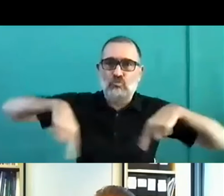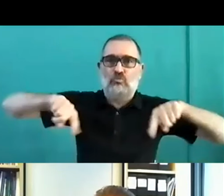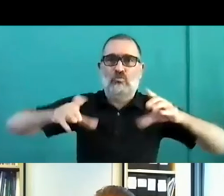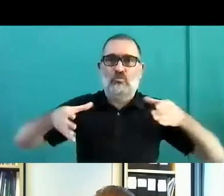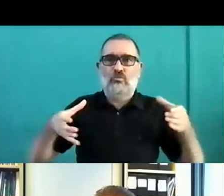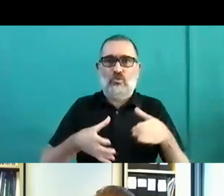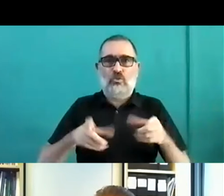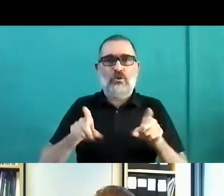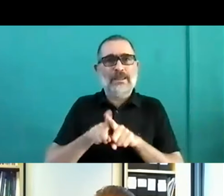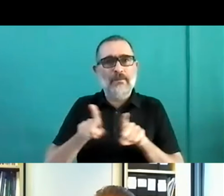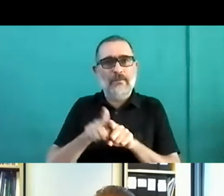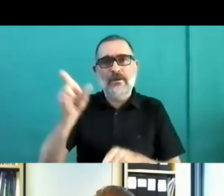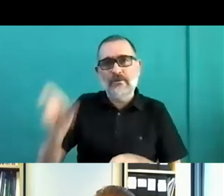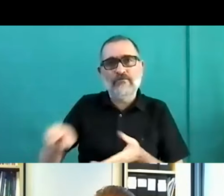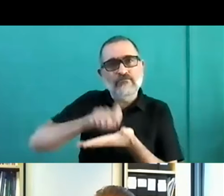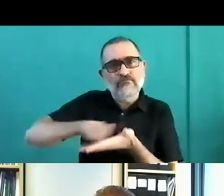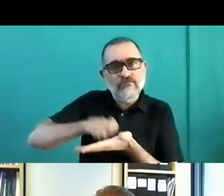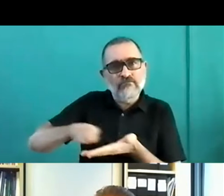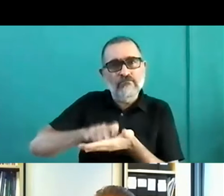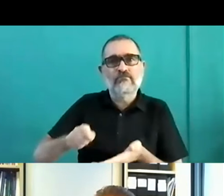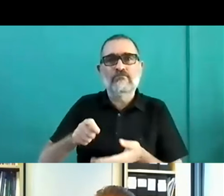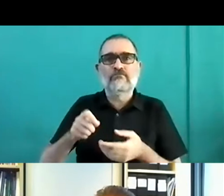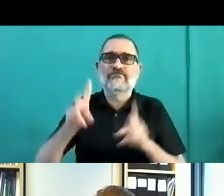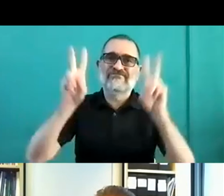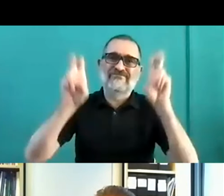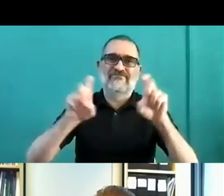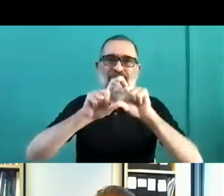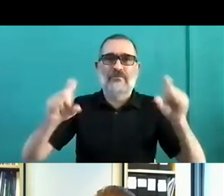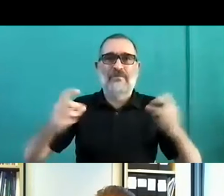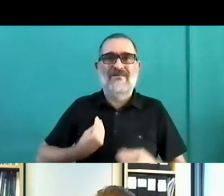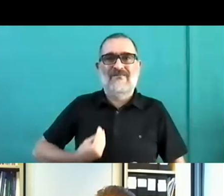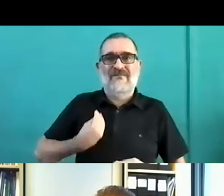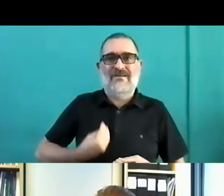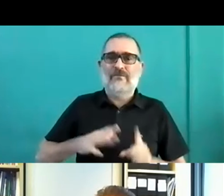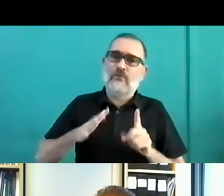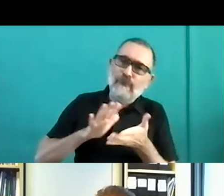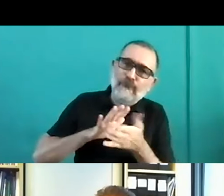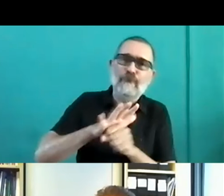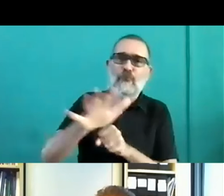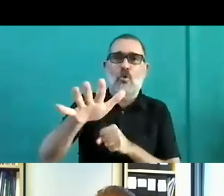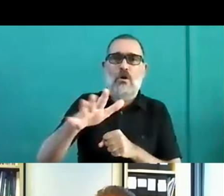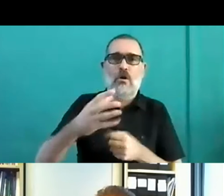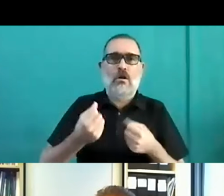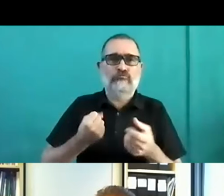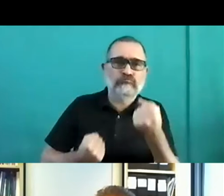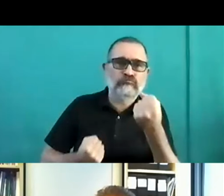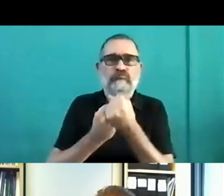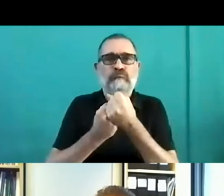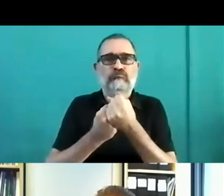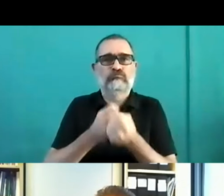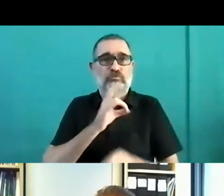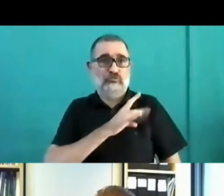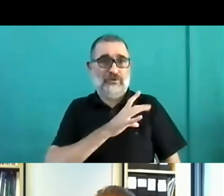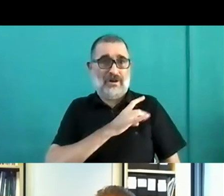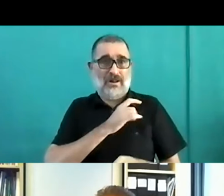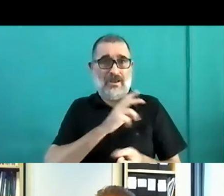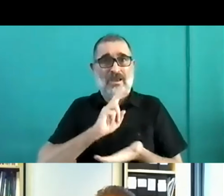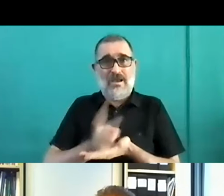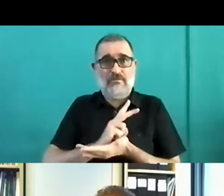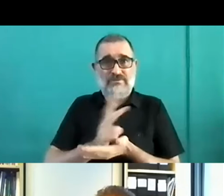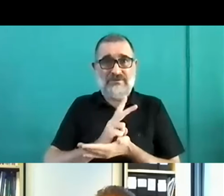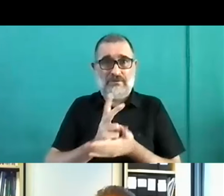y lanzado en marzo de este año, en donde ella nos cuenta con su experiencia de vida con esta condición.